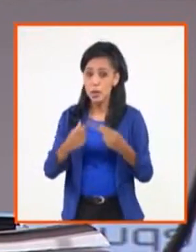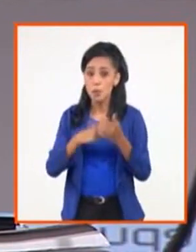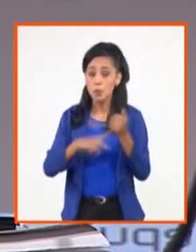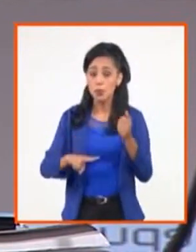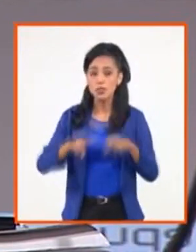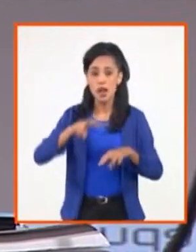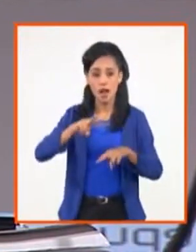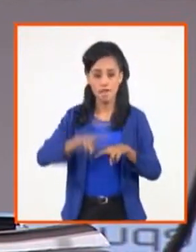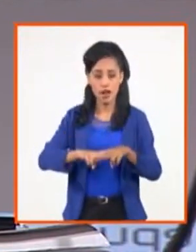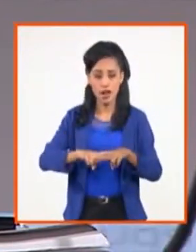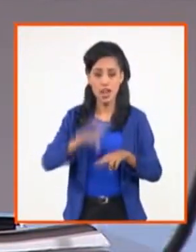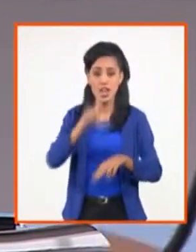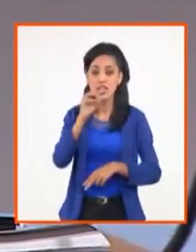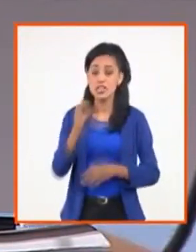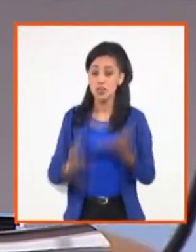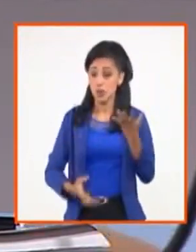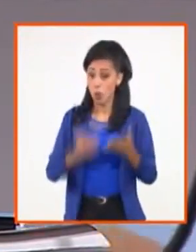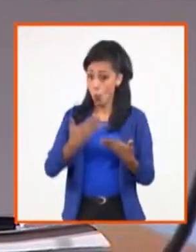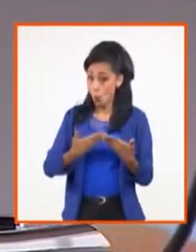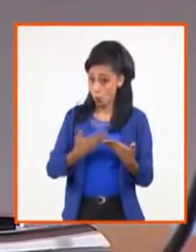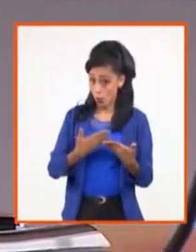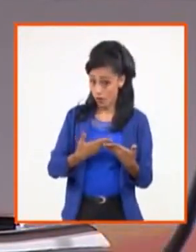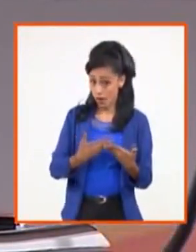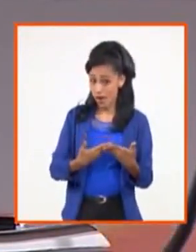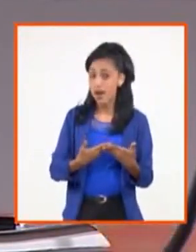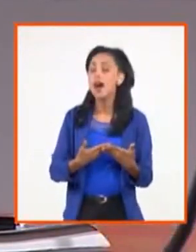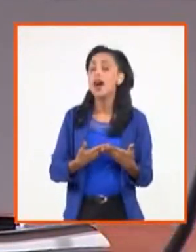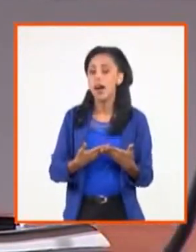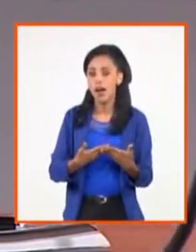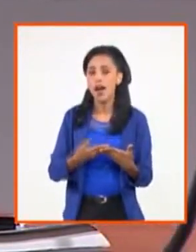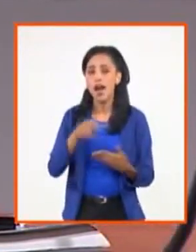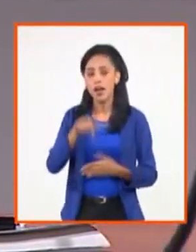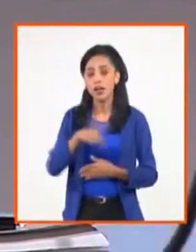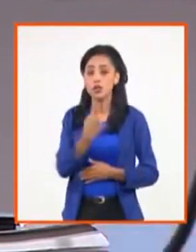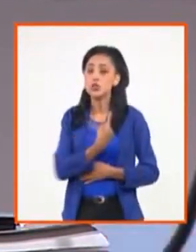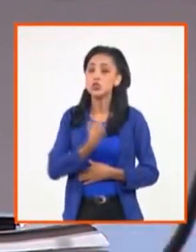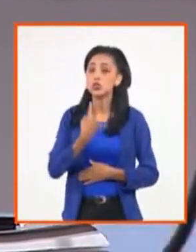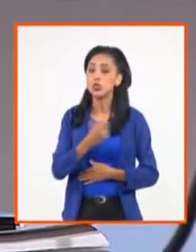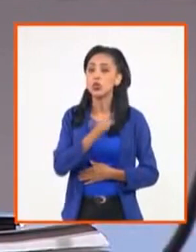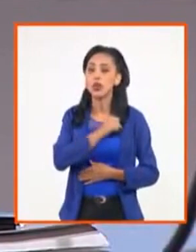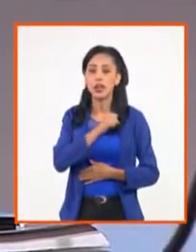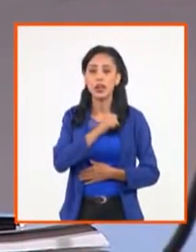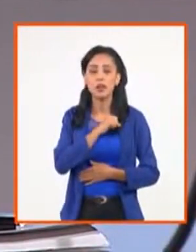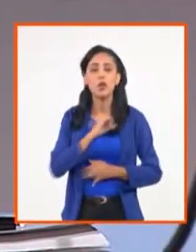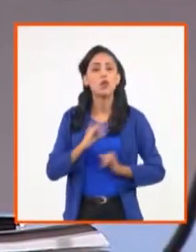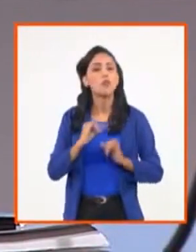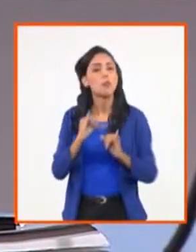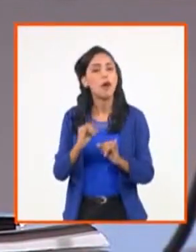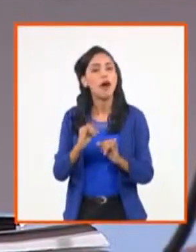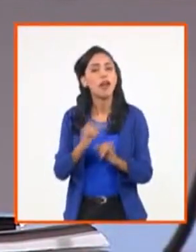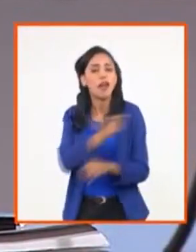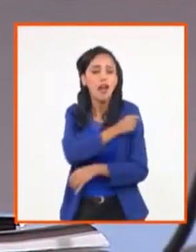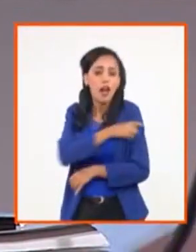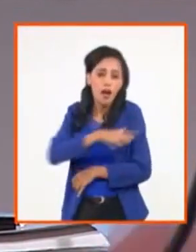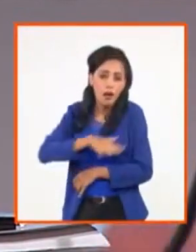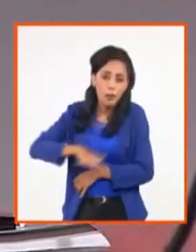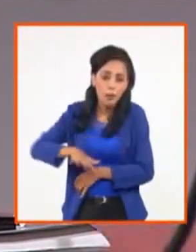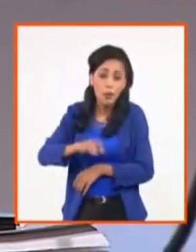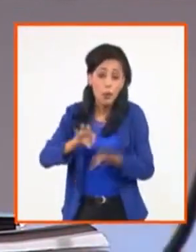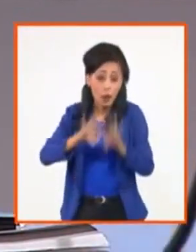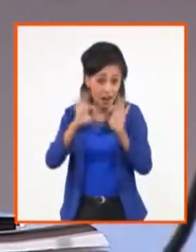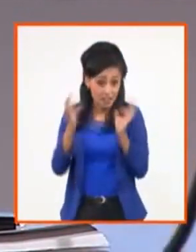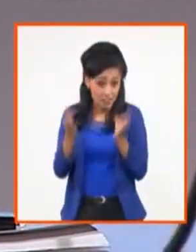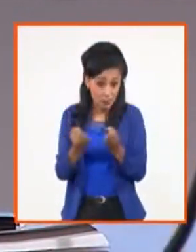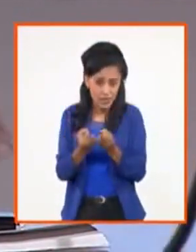Habana y Cienfuegos. Y realmente nosotros queremos transmitirle a la familia que tengan mucha confianza